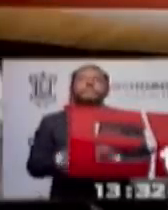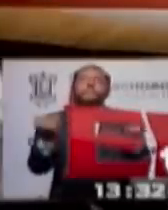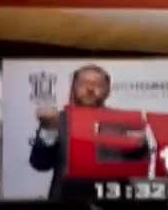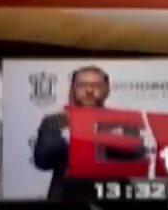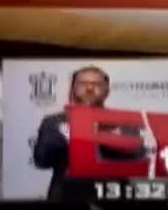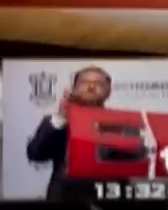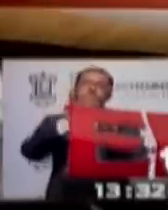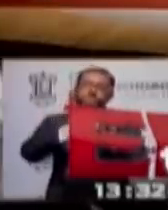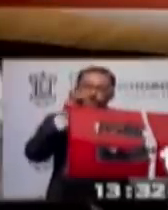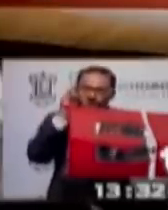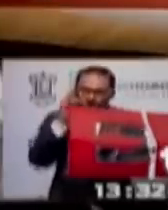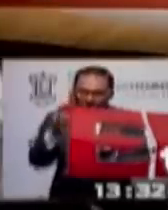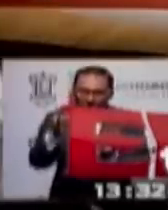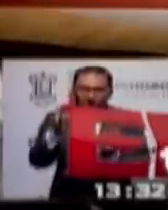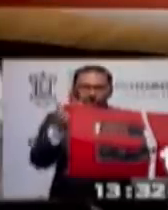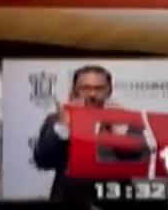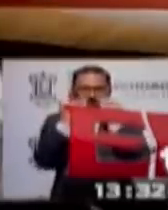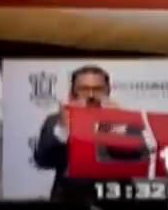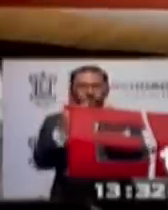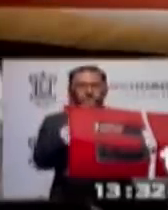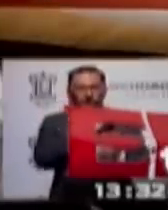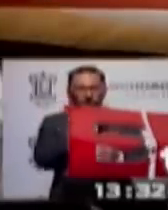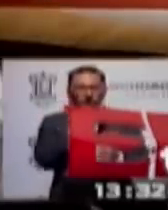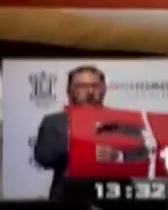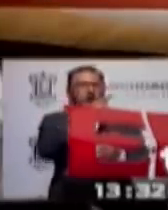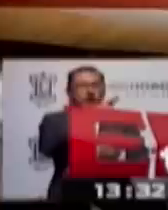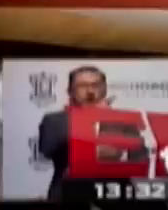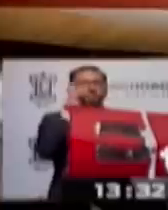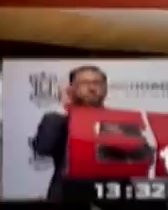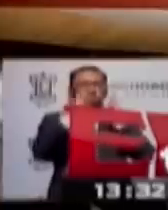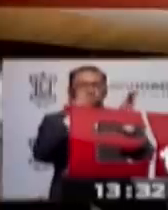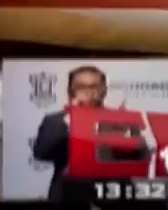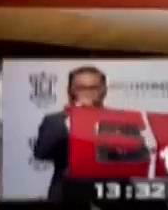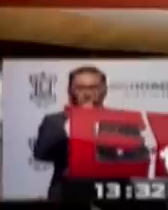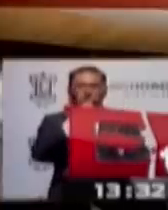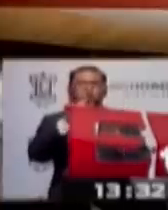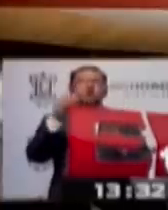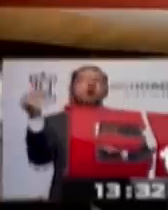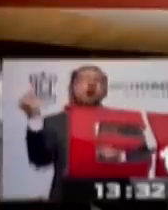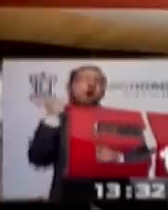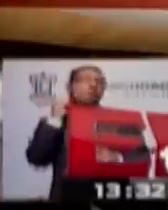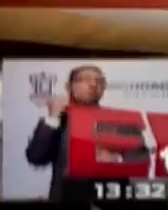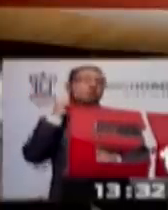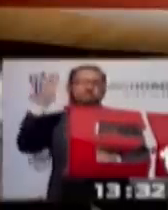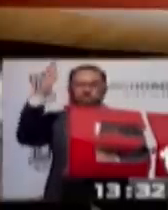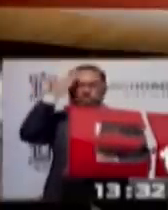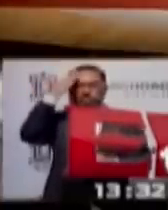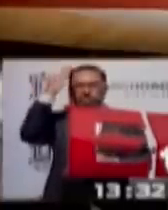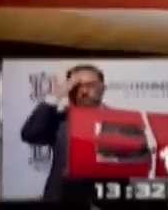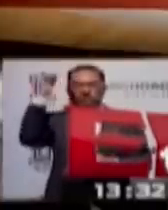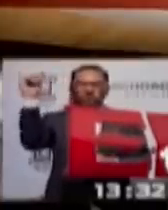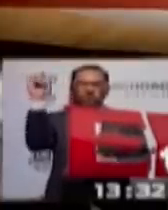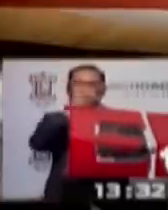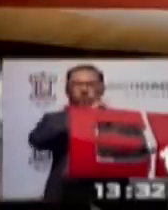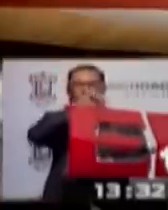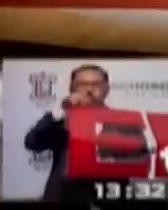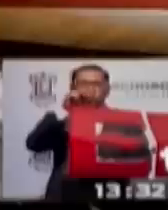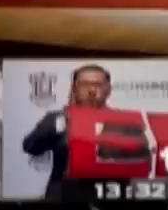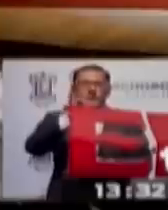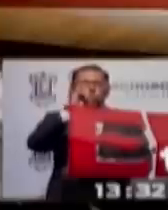Agradezco la presencia del magistrado Juan Antonio Magaña de la